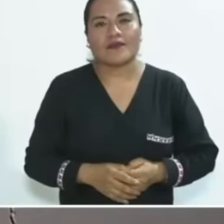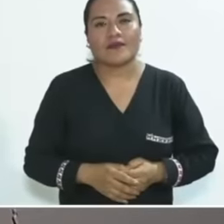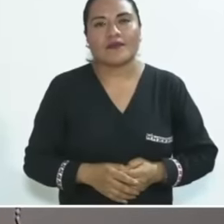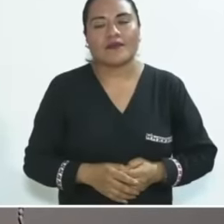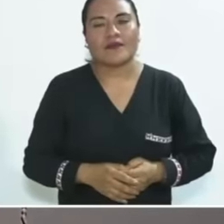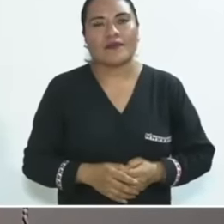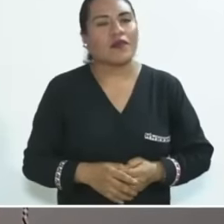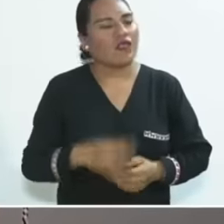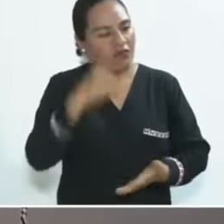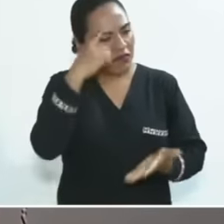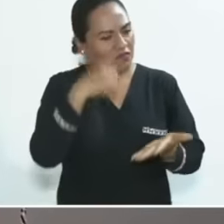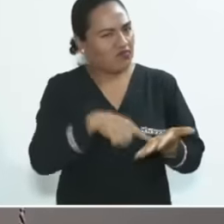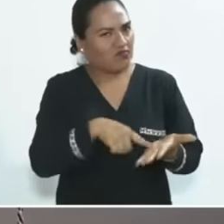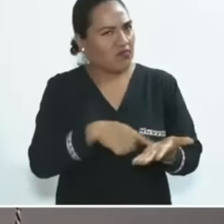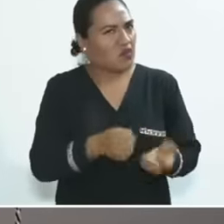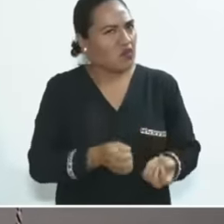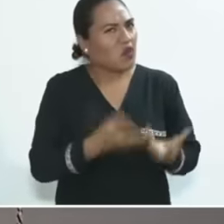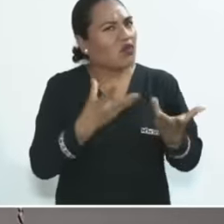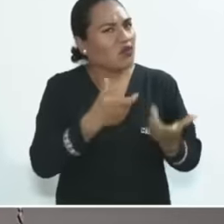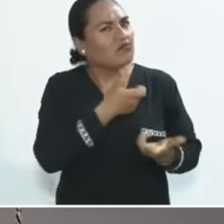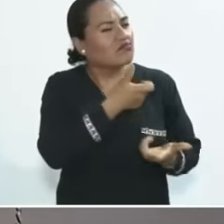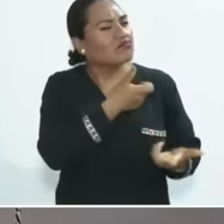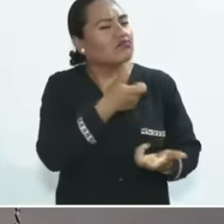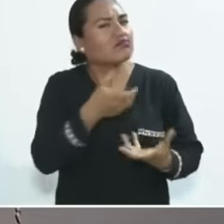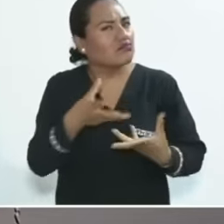¿cuánto se invirtió?